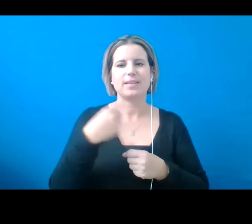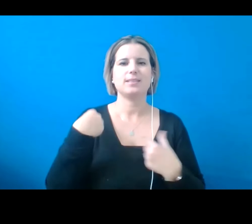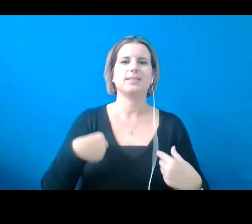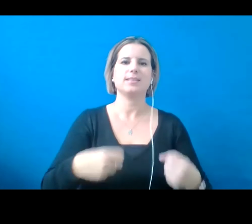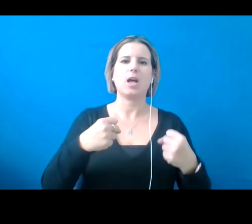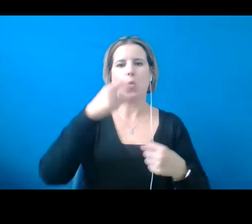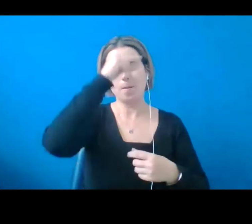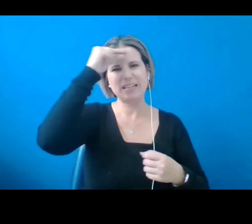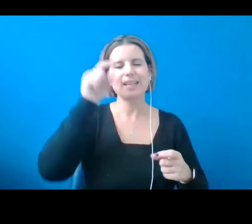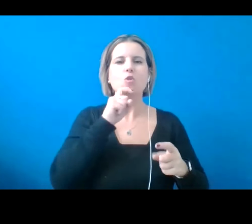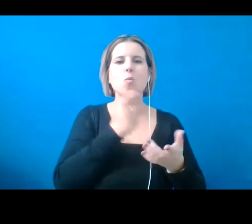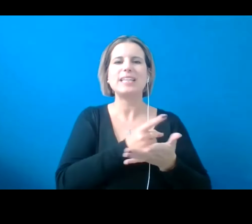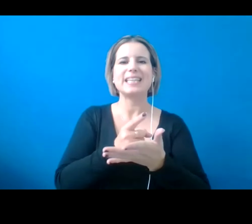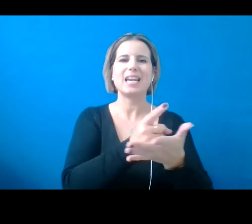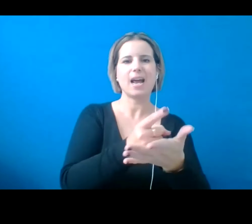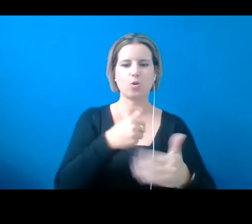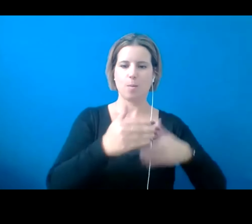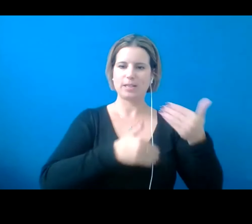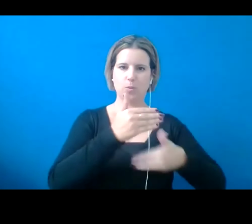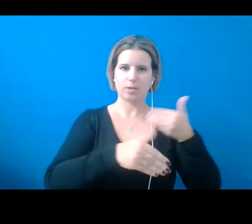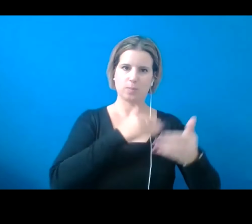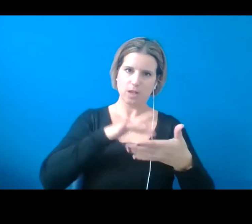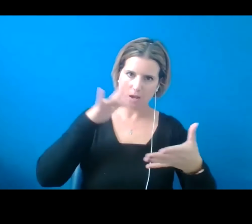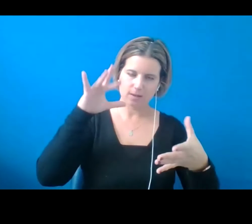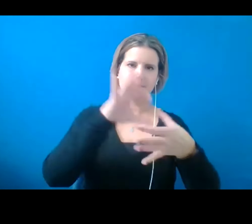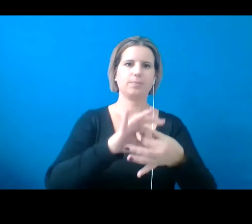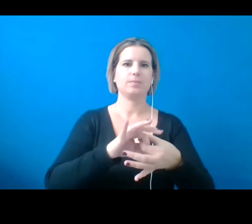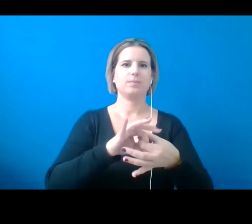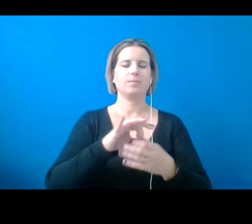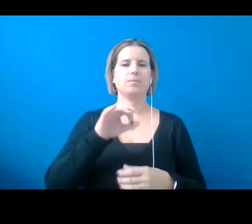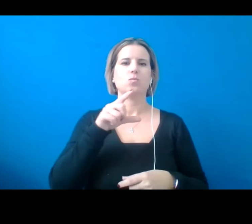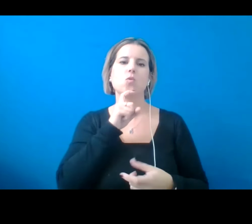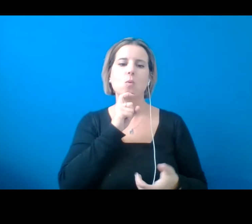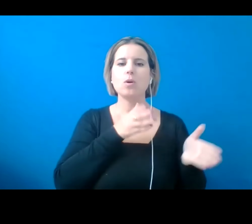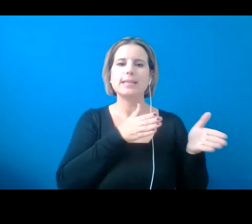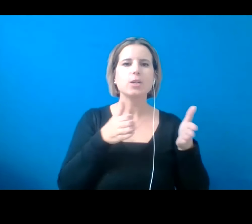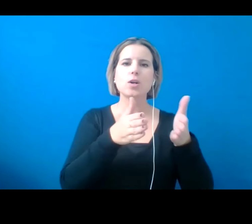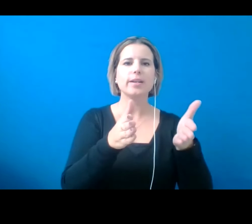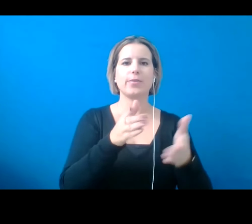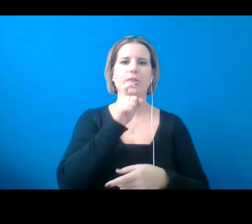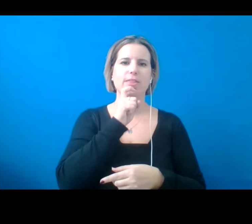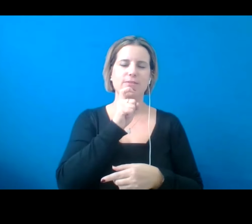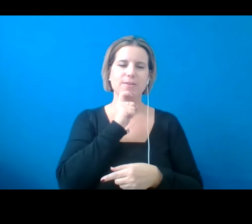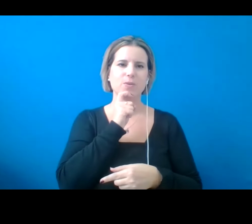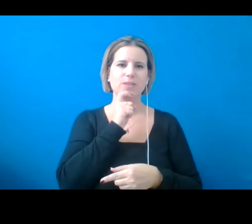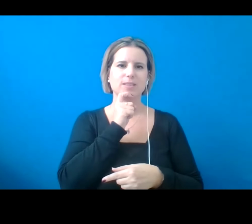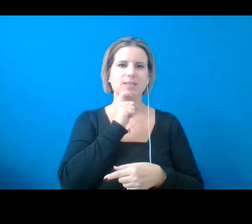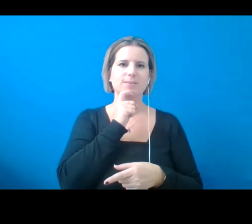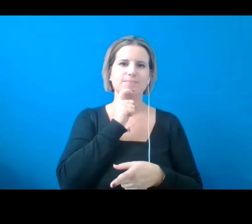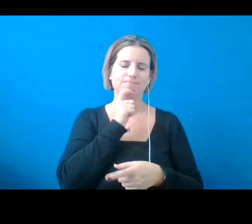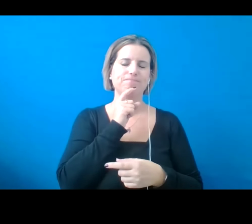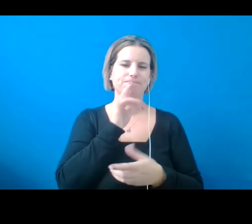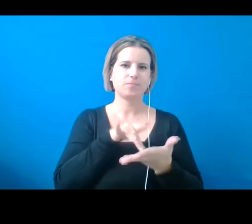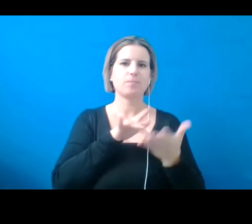cómo llegar a la USM y que bueno pues ese recorrido o esas dificultades había sido un problema